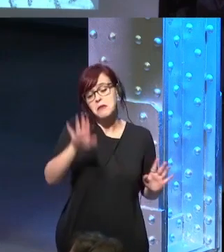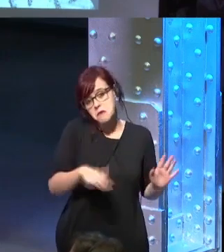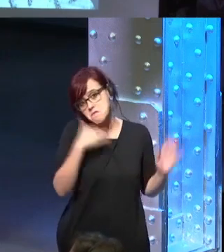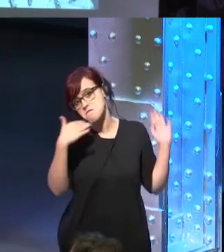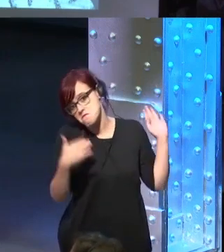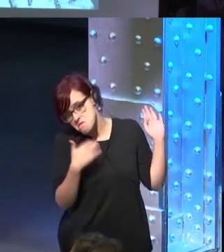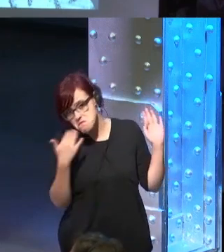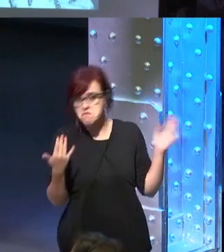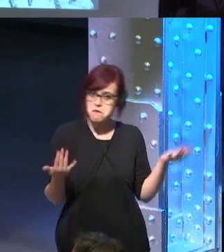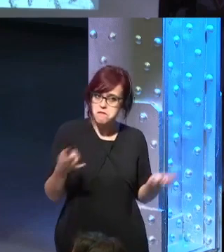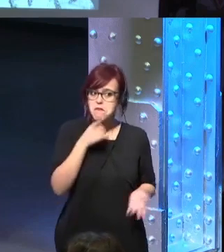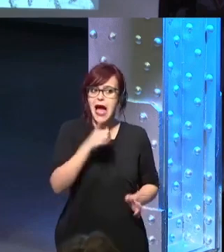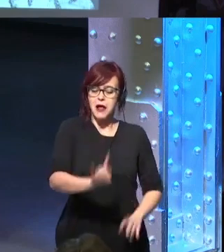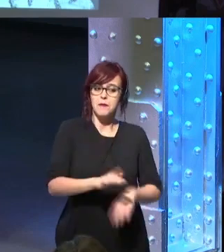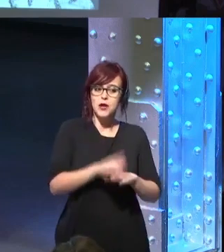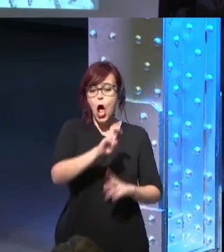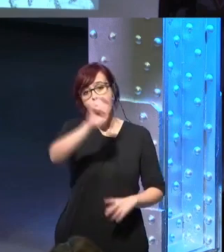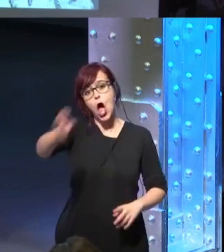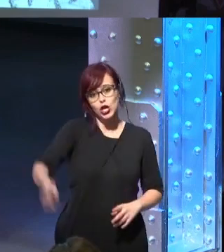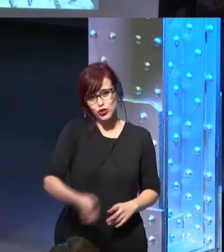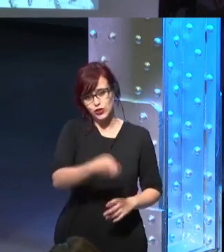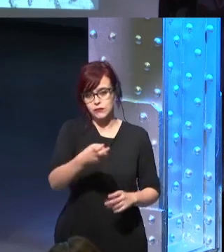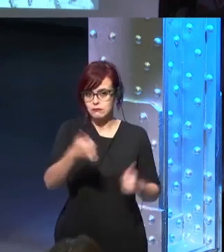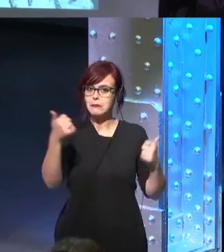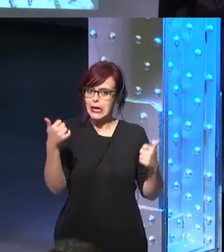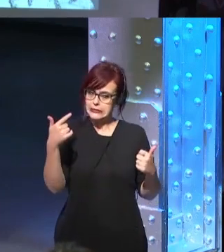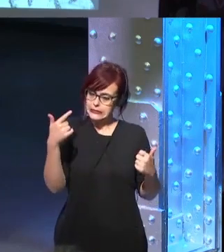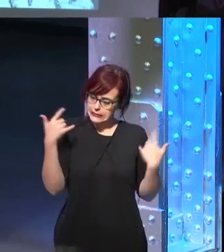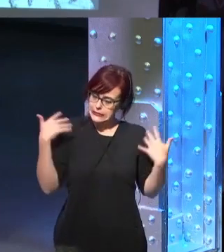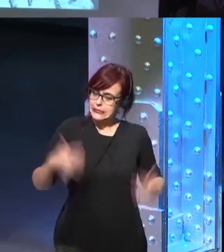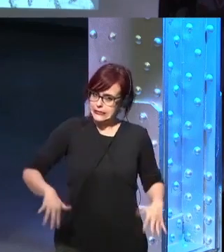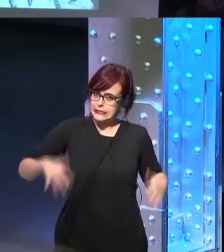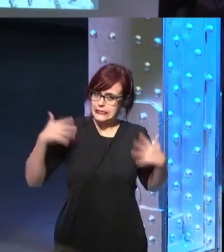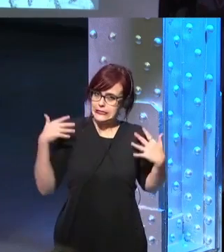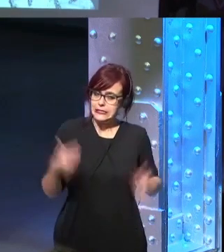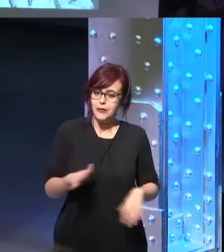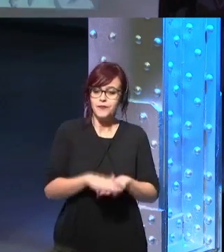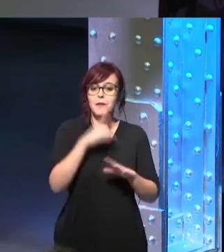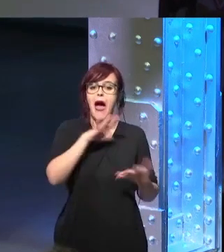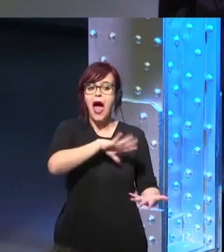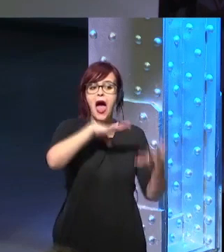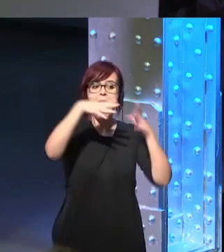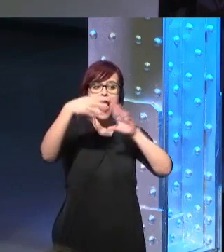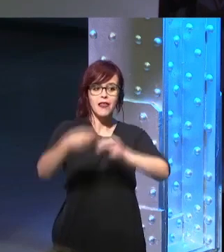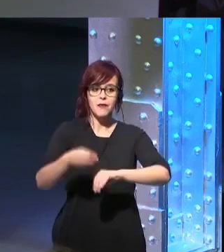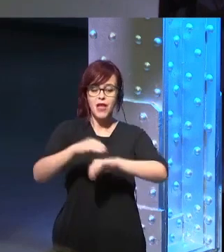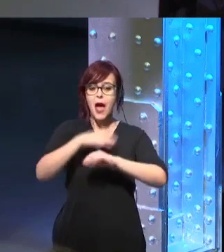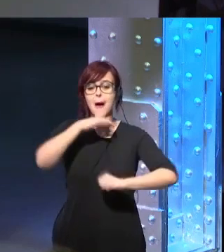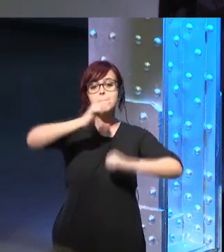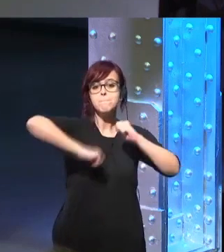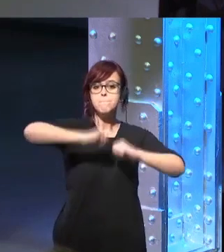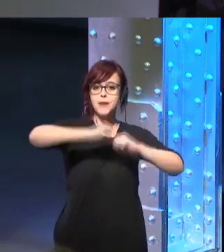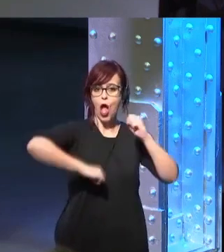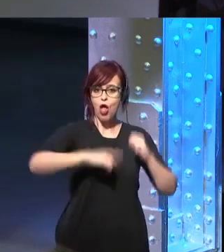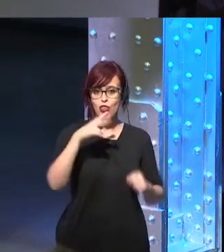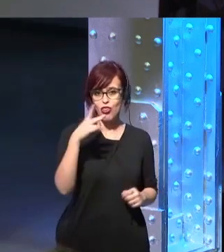Hasta ahí no está mal, pero hay una versión muy memorable que adapta el bronce